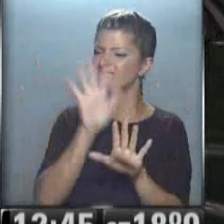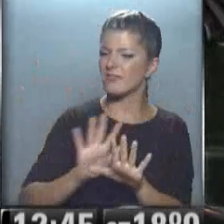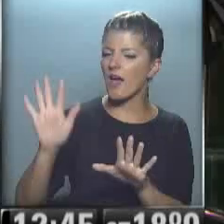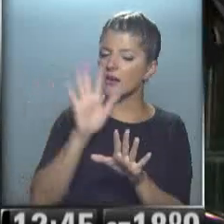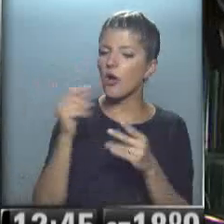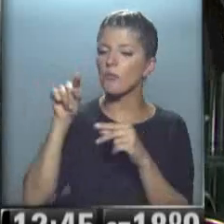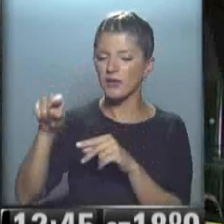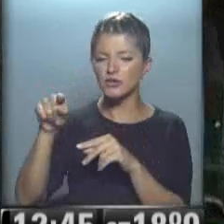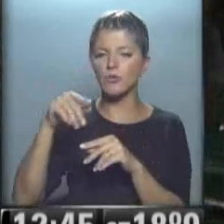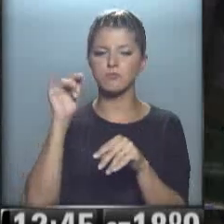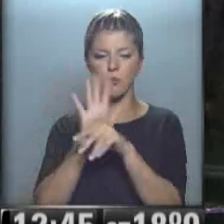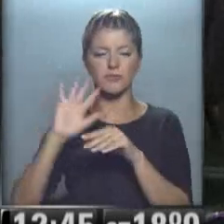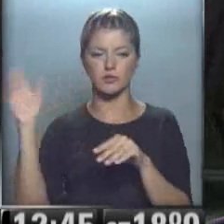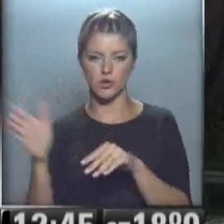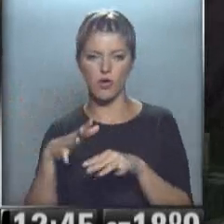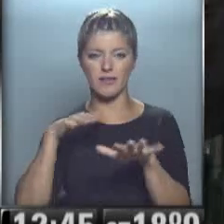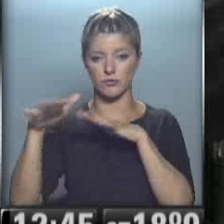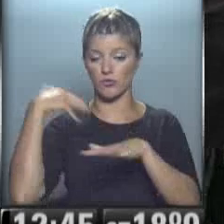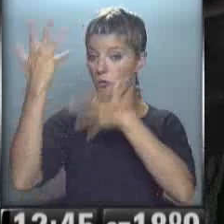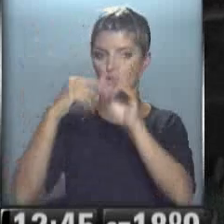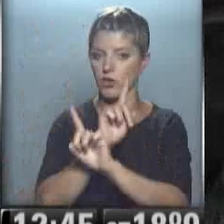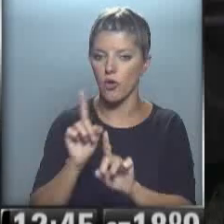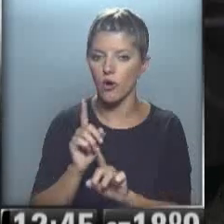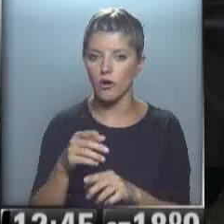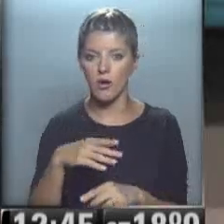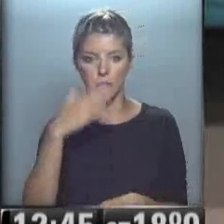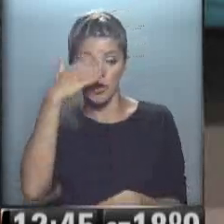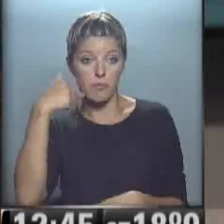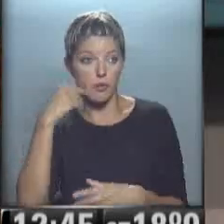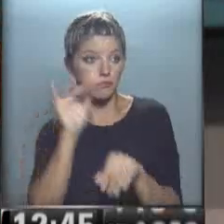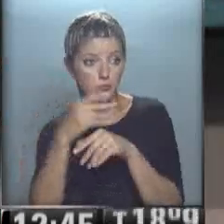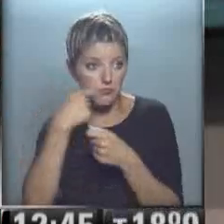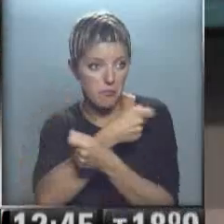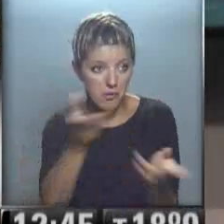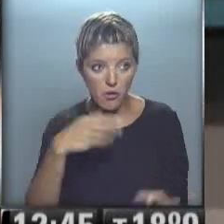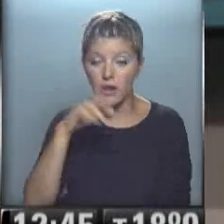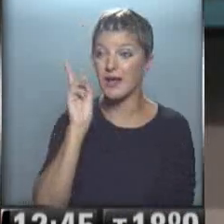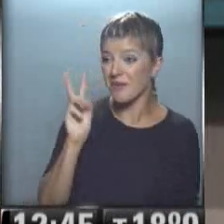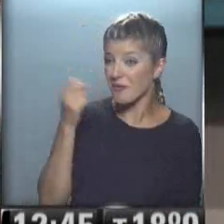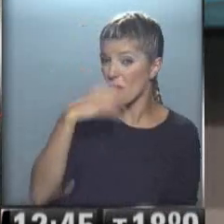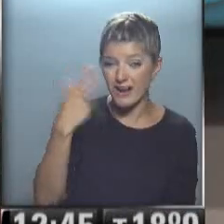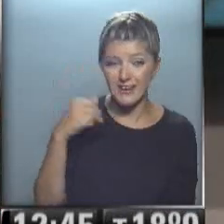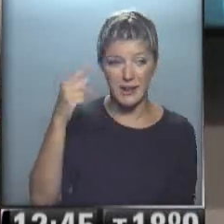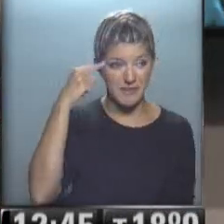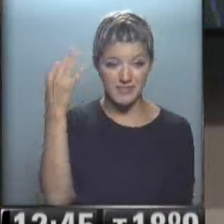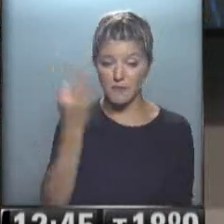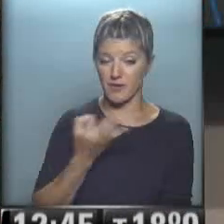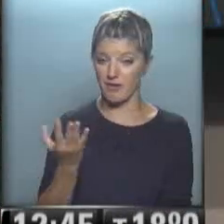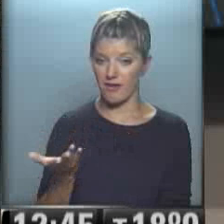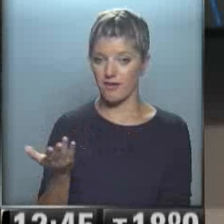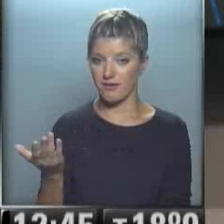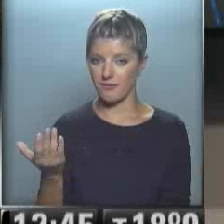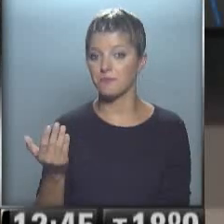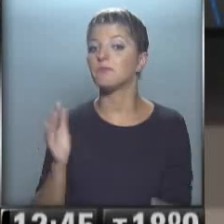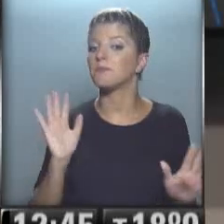tiene que ver con la resistencia no violenta pero parecería ser que se lo venden a cualquiera o sea como una fórmula que que se la venden de todas maneras a